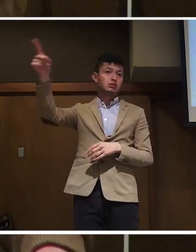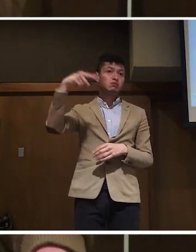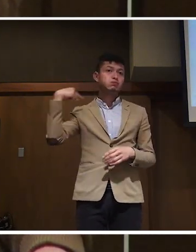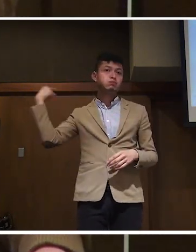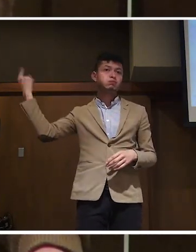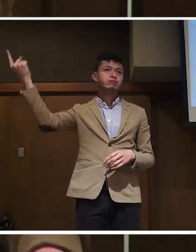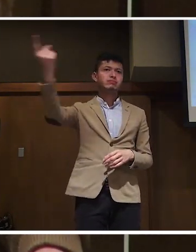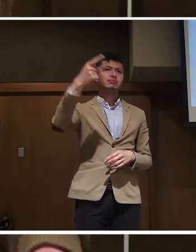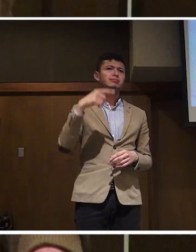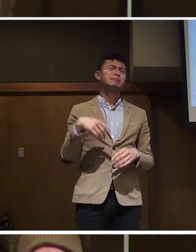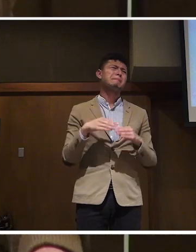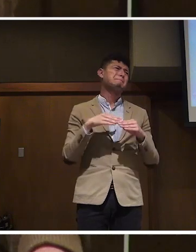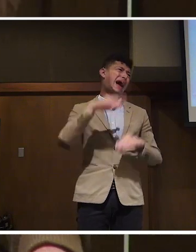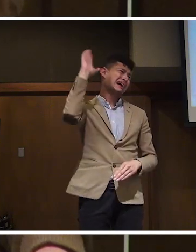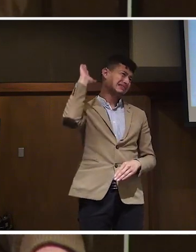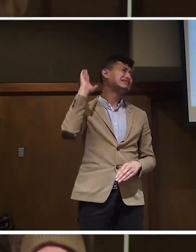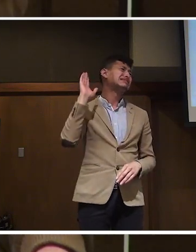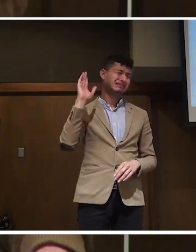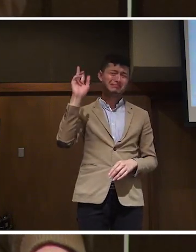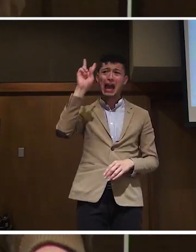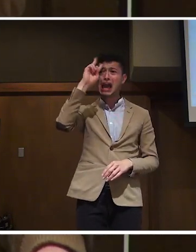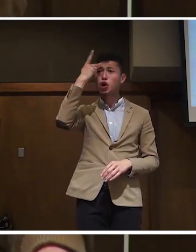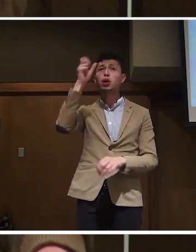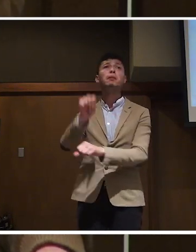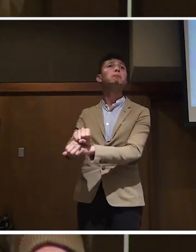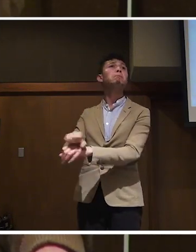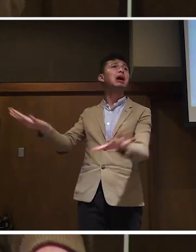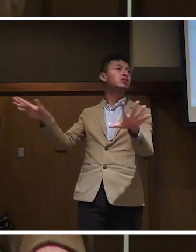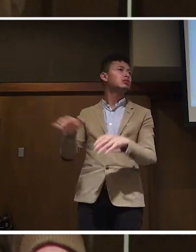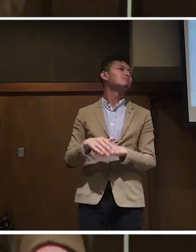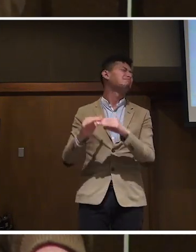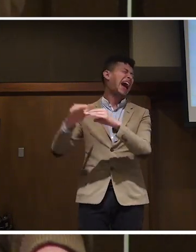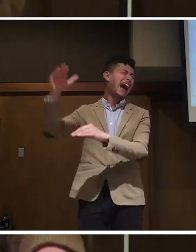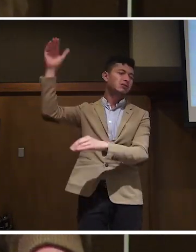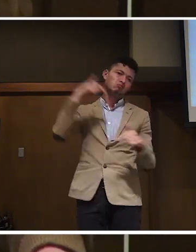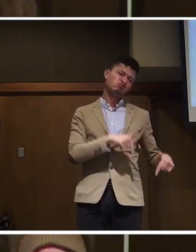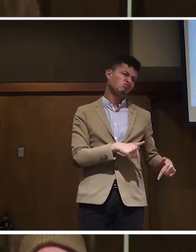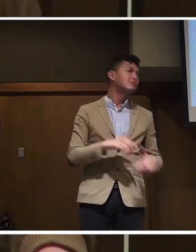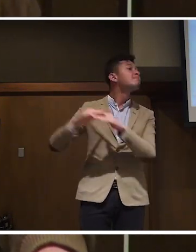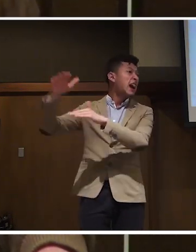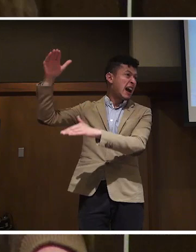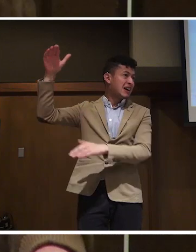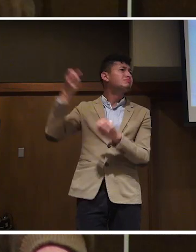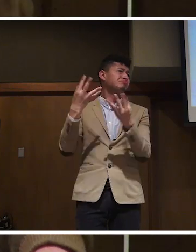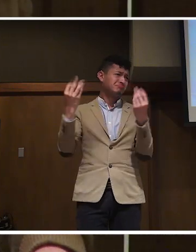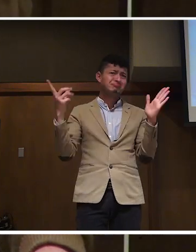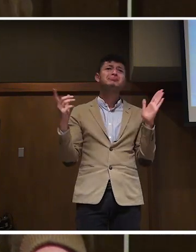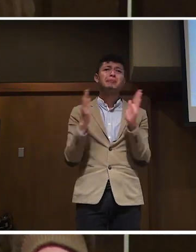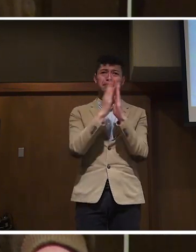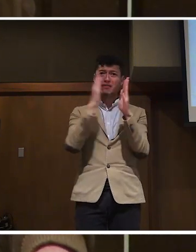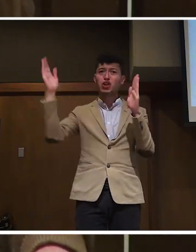de error que lleve a pérdida es relativamente elevada y se ha dado muchas veces. Las